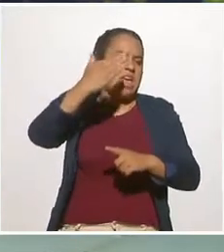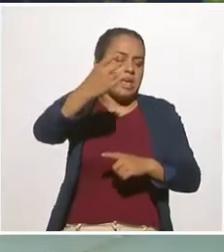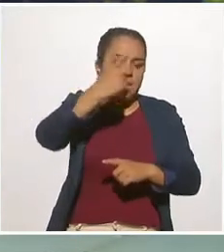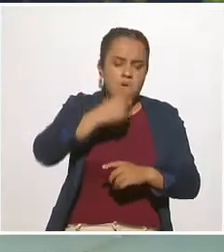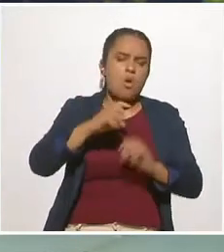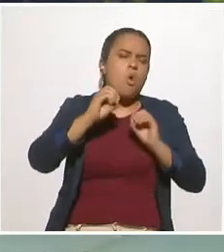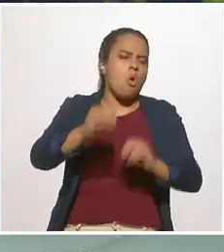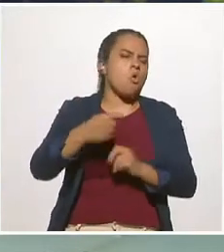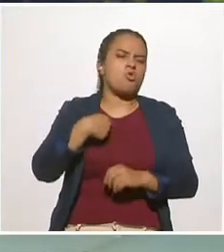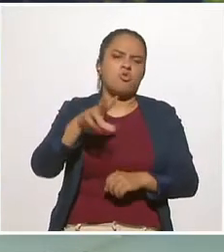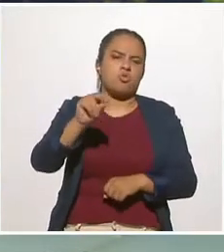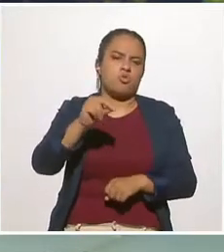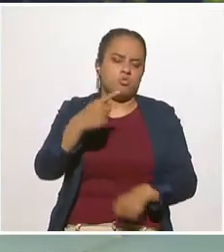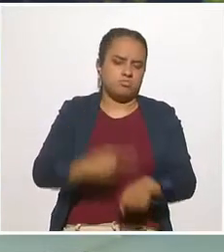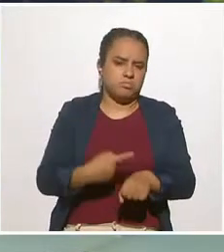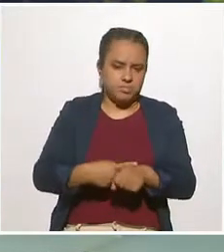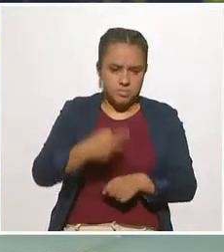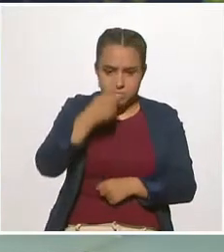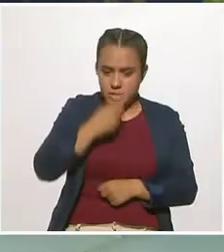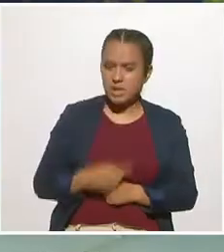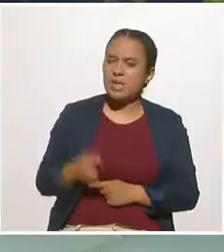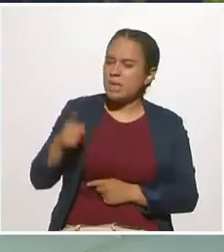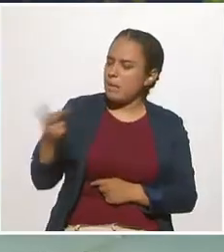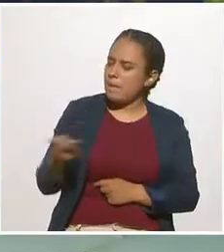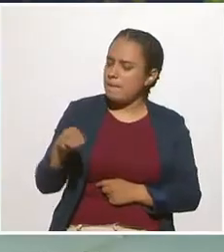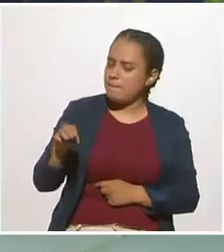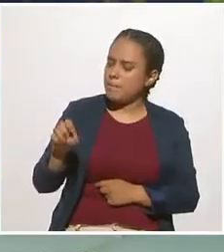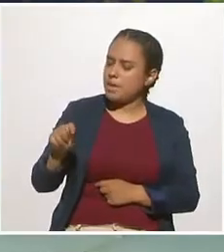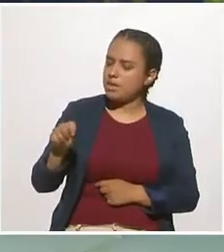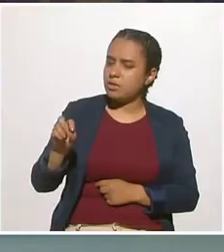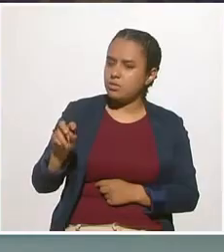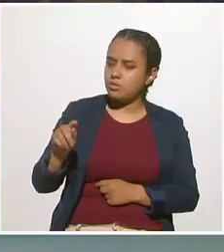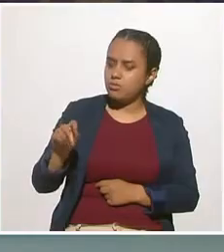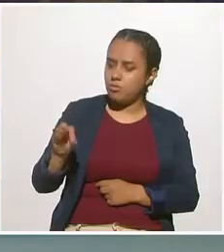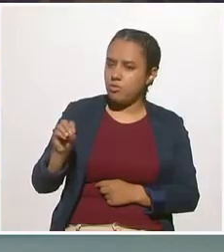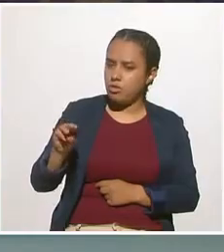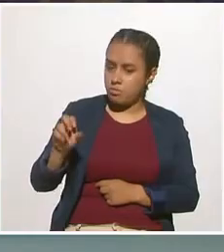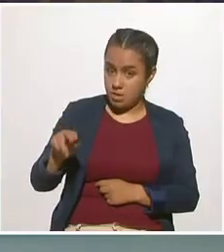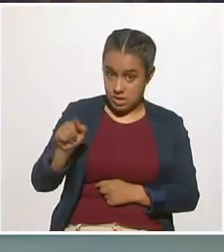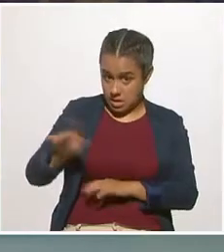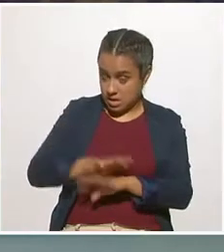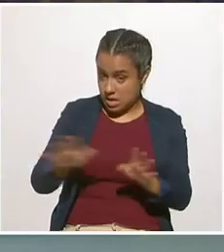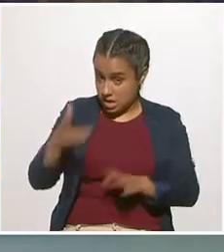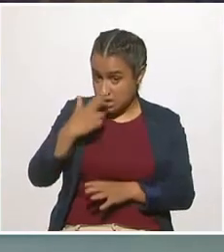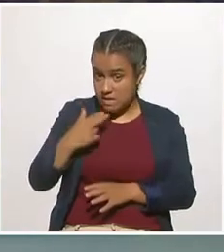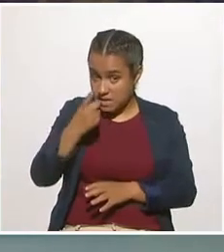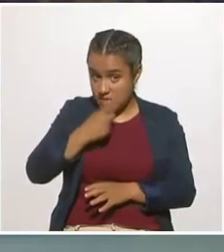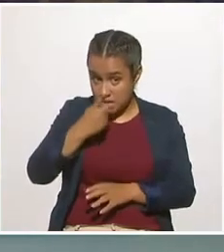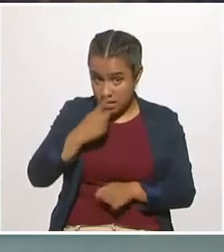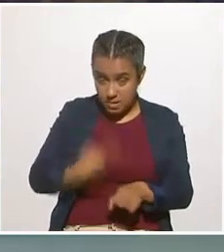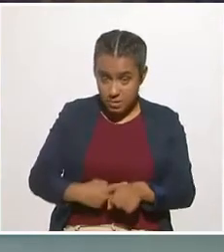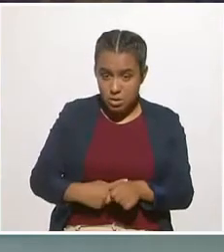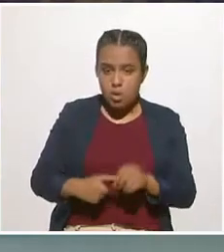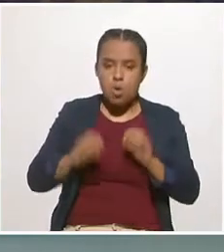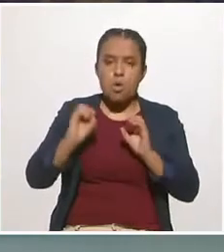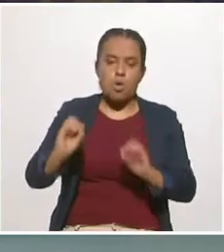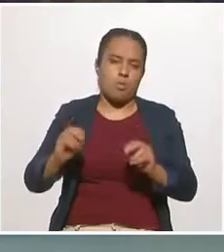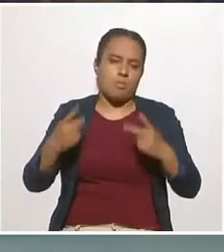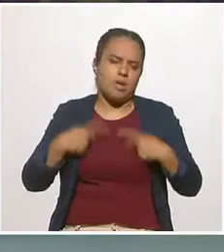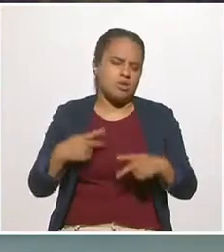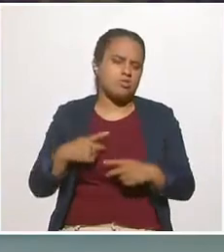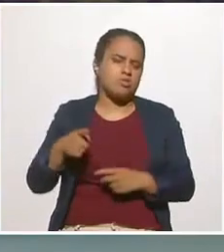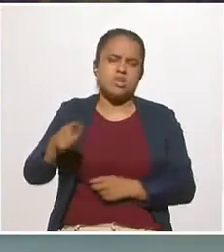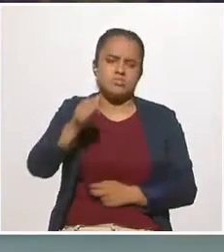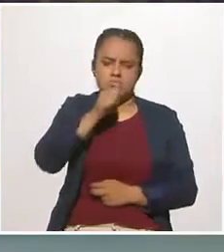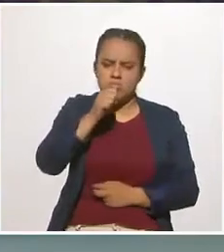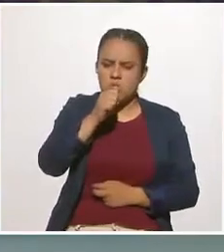de la metformina que nos preguntaban, ¿eso quiere decir que ya eres persona diabética o está también para las personas que no han llegado a la